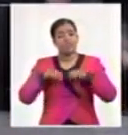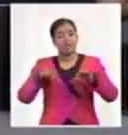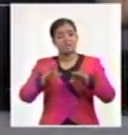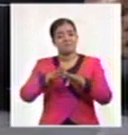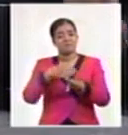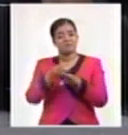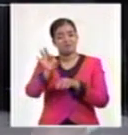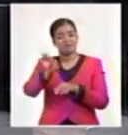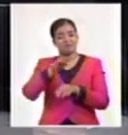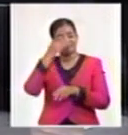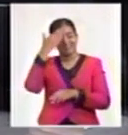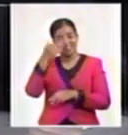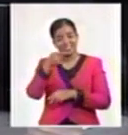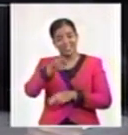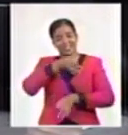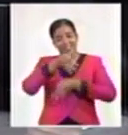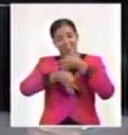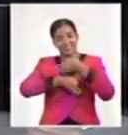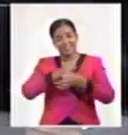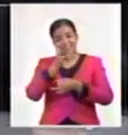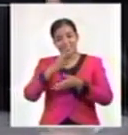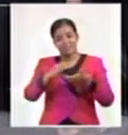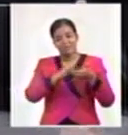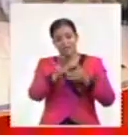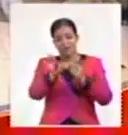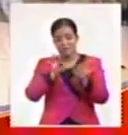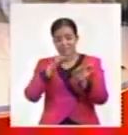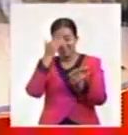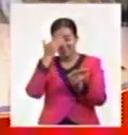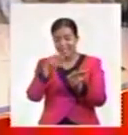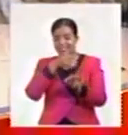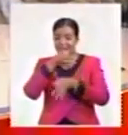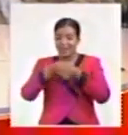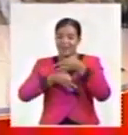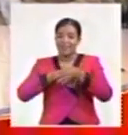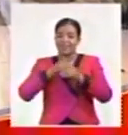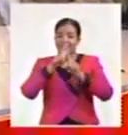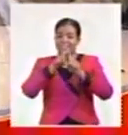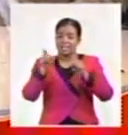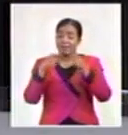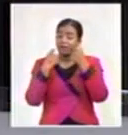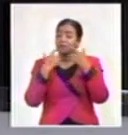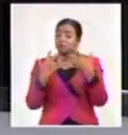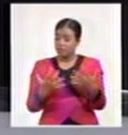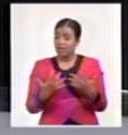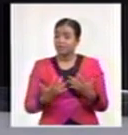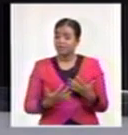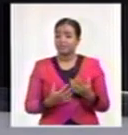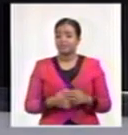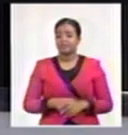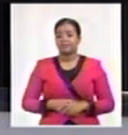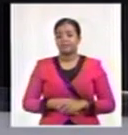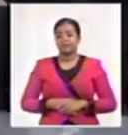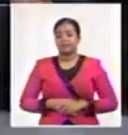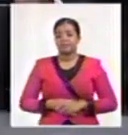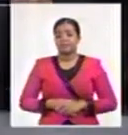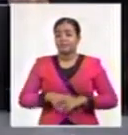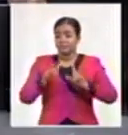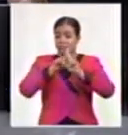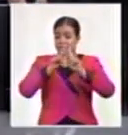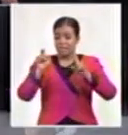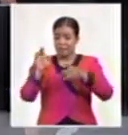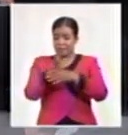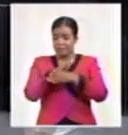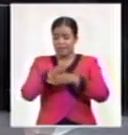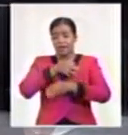queda para otra mesa redonda. Muchas gracias a mis tres panelistas por analizar estos temas que van a tener todos estos temas que hemos hablado en el